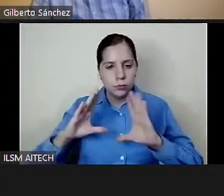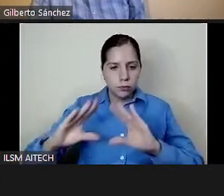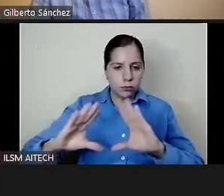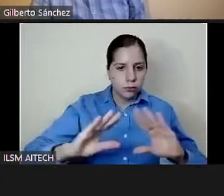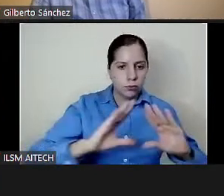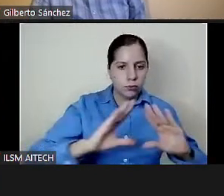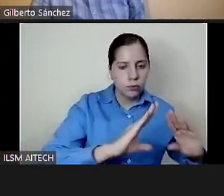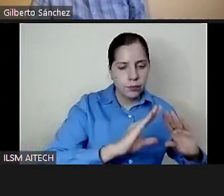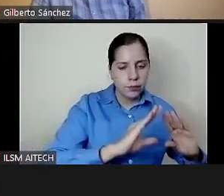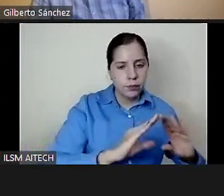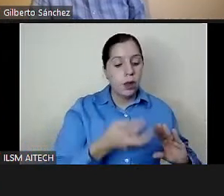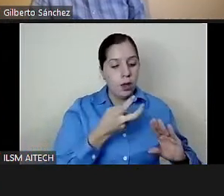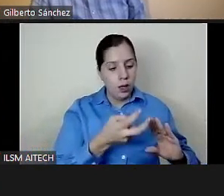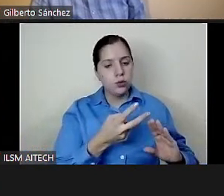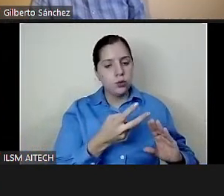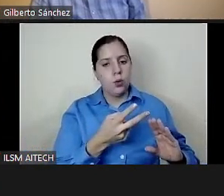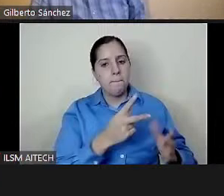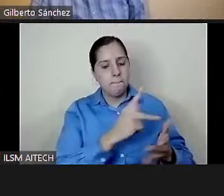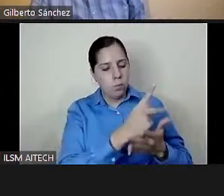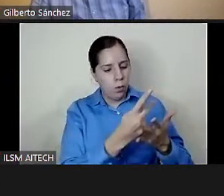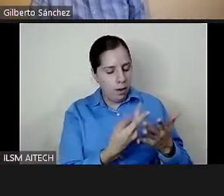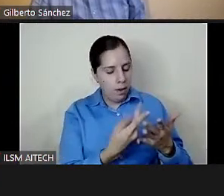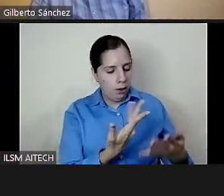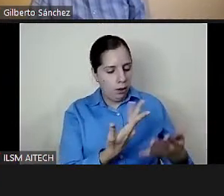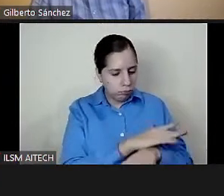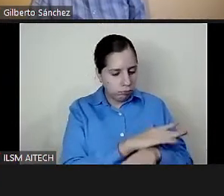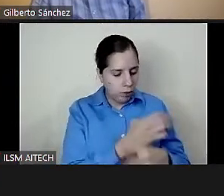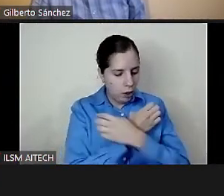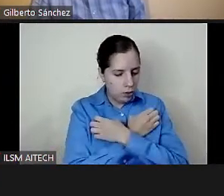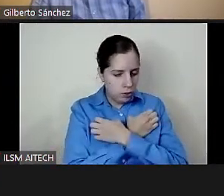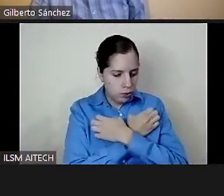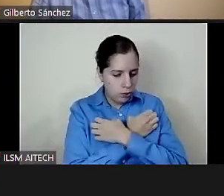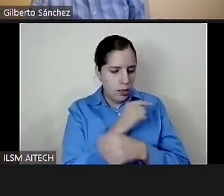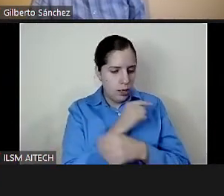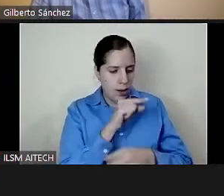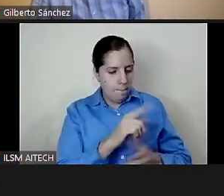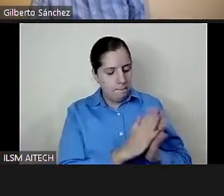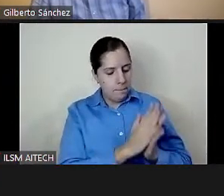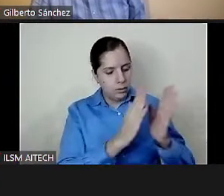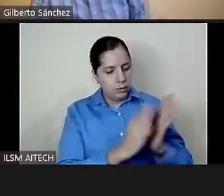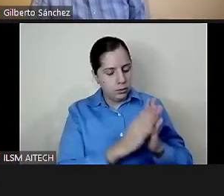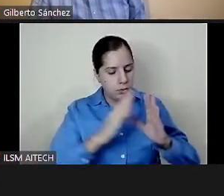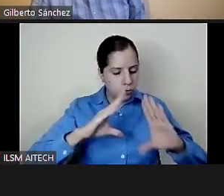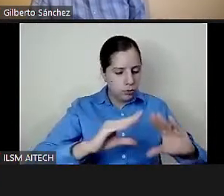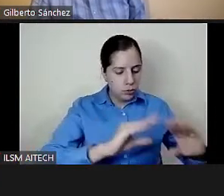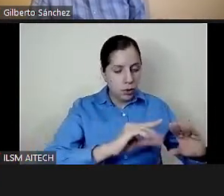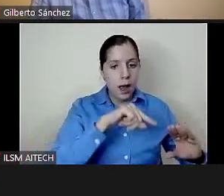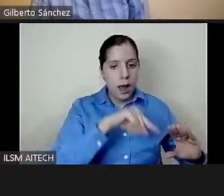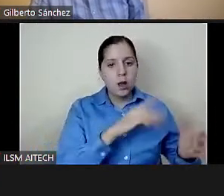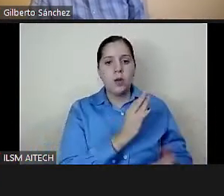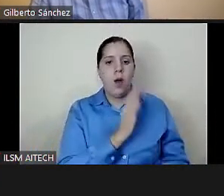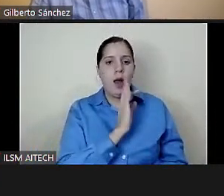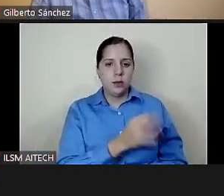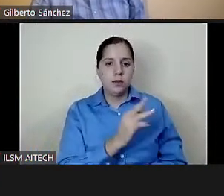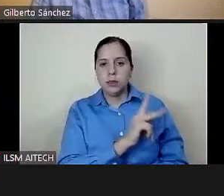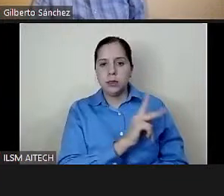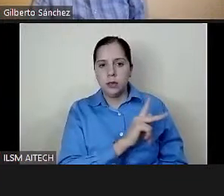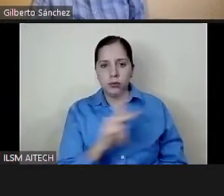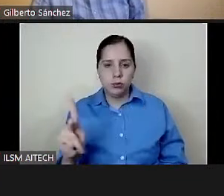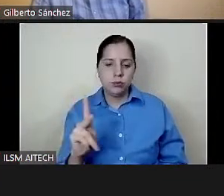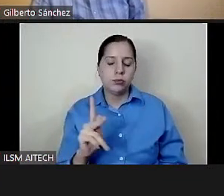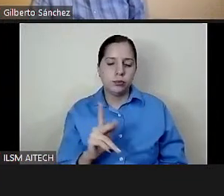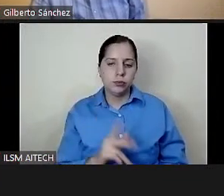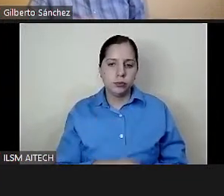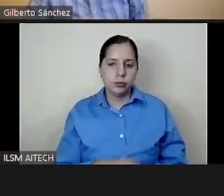relativo a la modificación del Programa Anual de Educación Cívica, Participación Ciudadana y Capacitación, fue aprobado por unanimidad de votos de las consejeras y